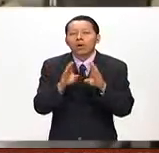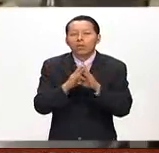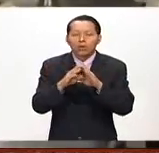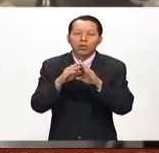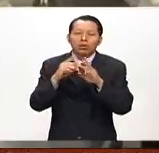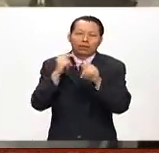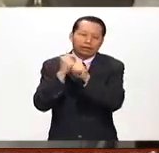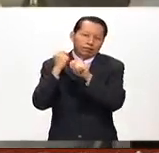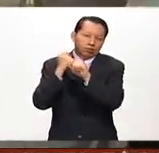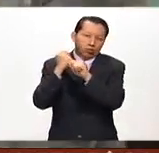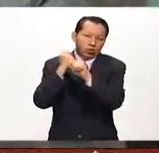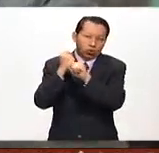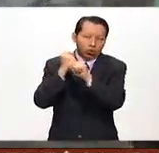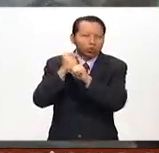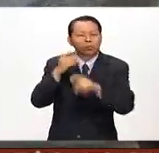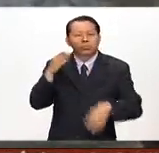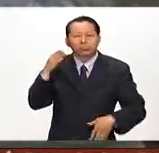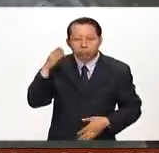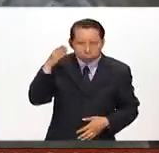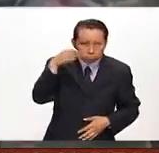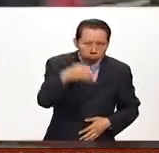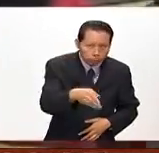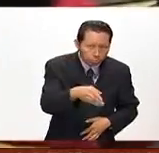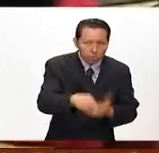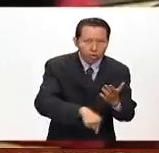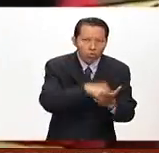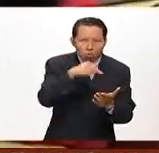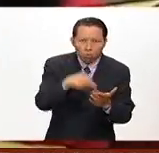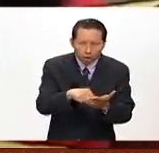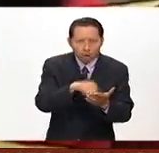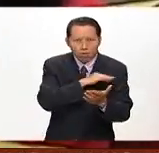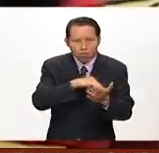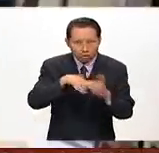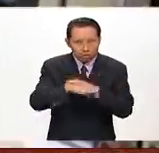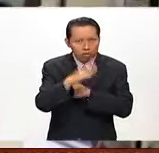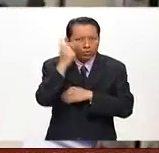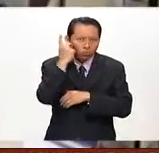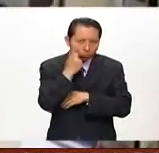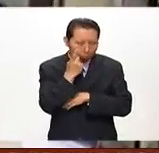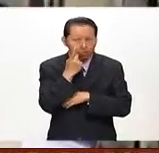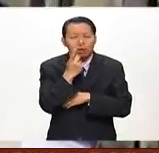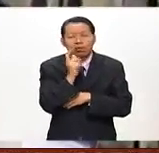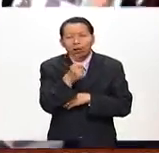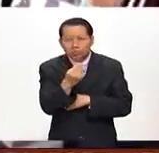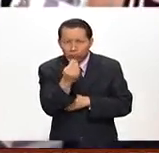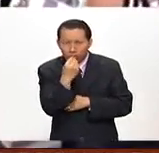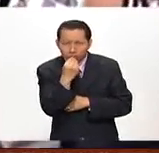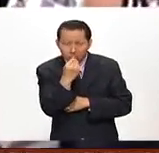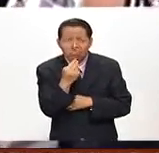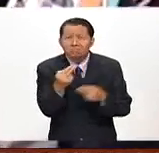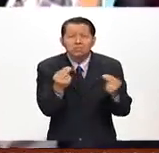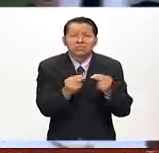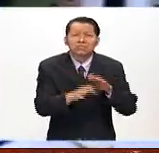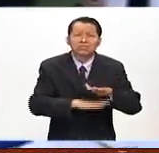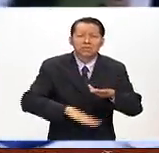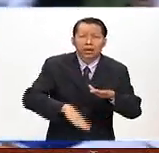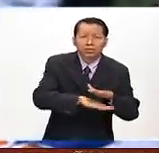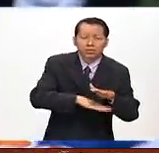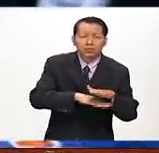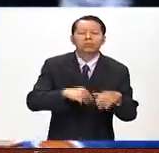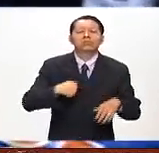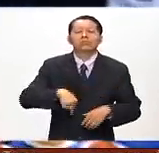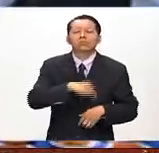transportarte, a dónde llegar y dormir y qué comer en ese lugar. Claro. Entonces, son necesidades básicas que, bueno,